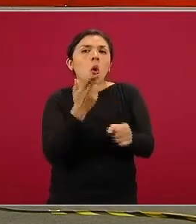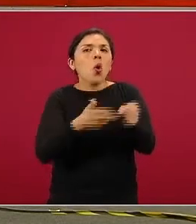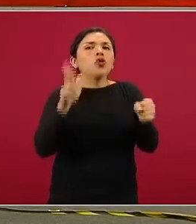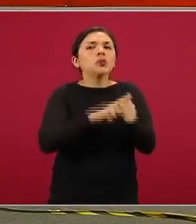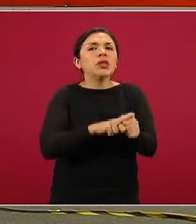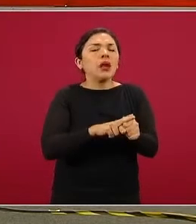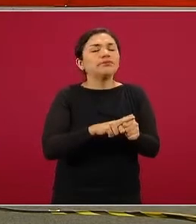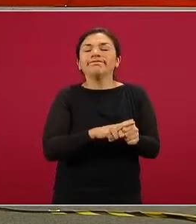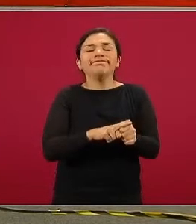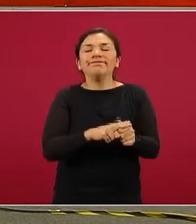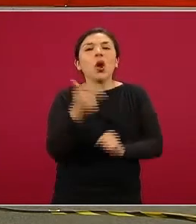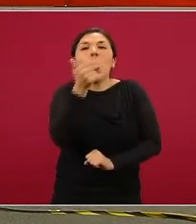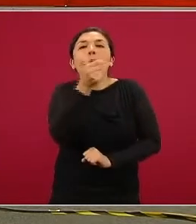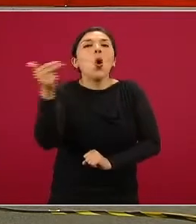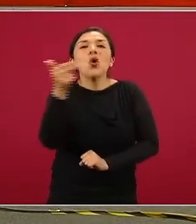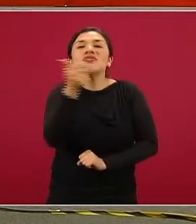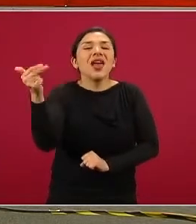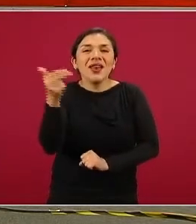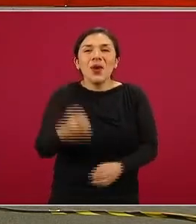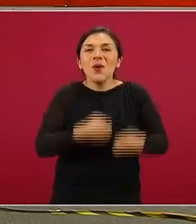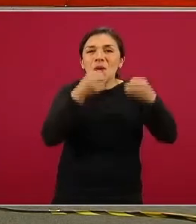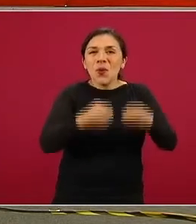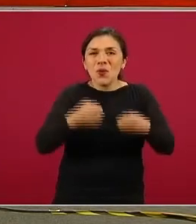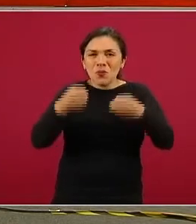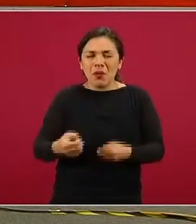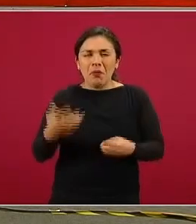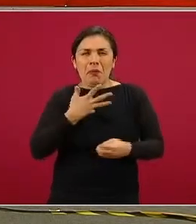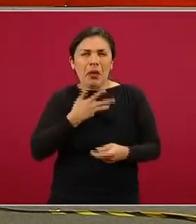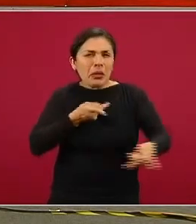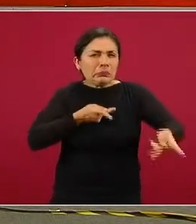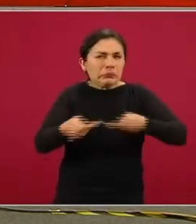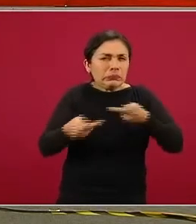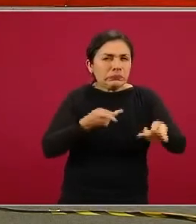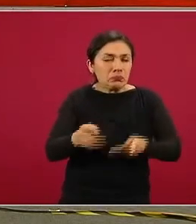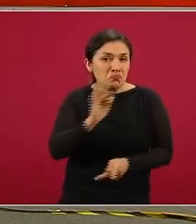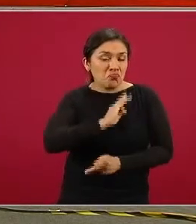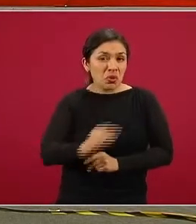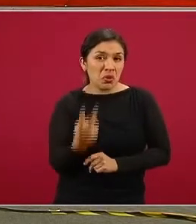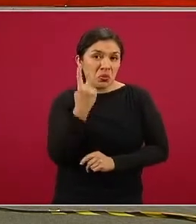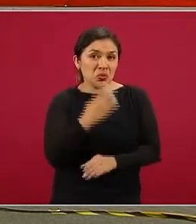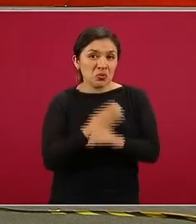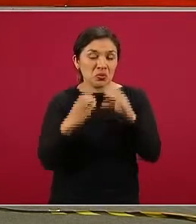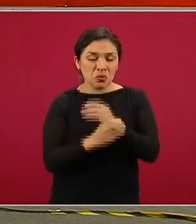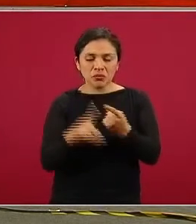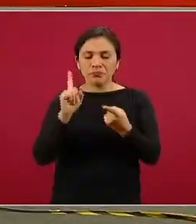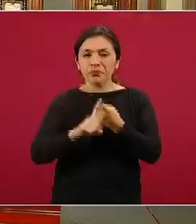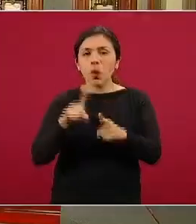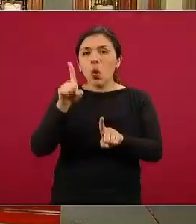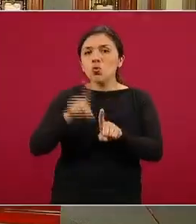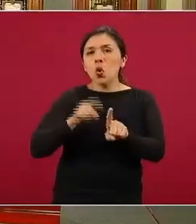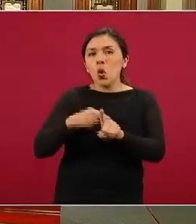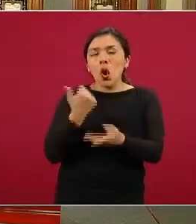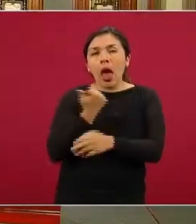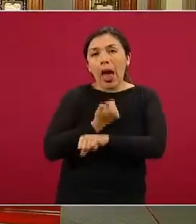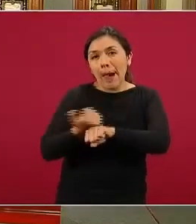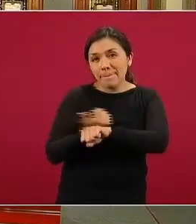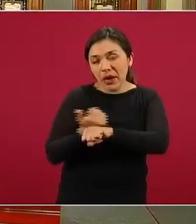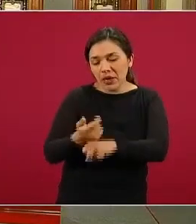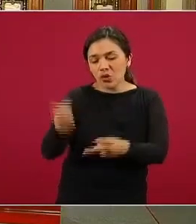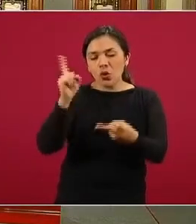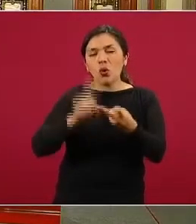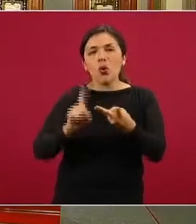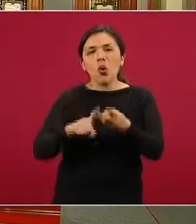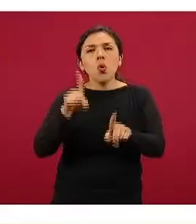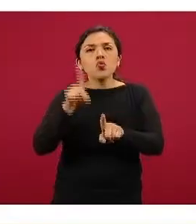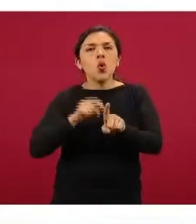hotelera. Se han hecho 2 previsiones de cierre, una con el color amarillo y otra con el